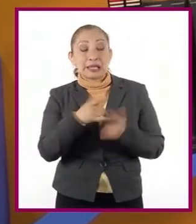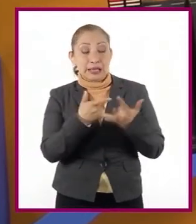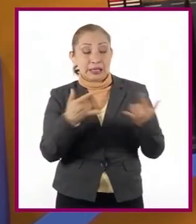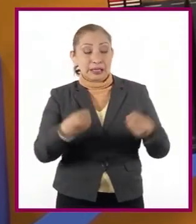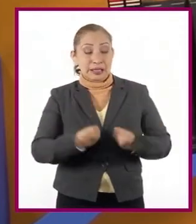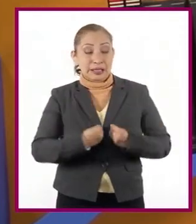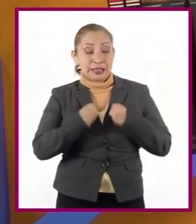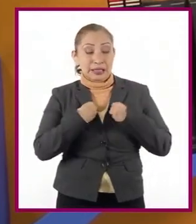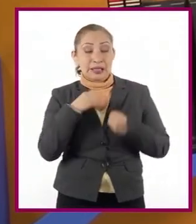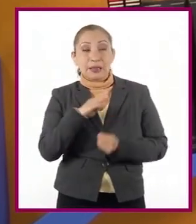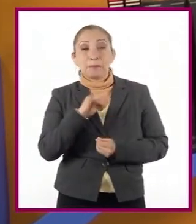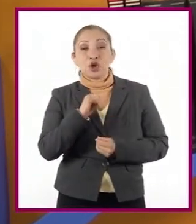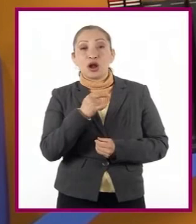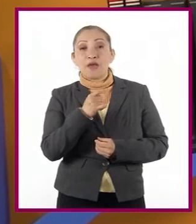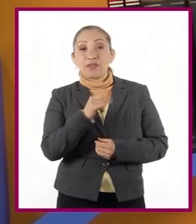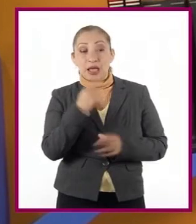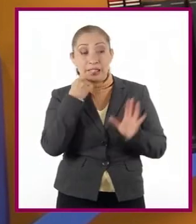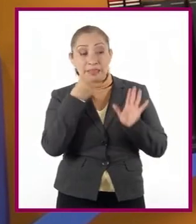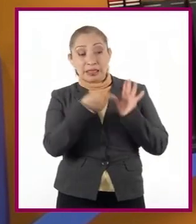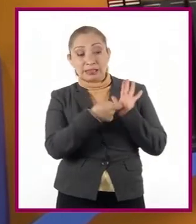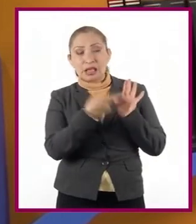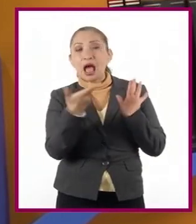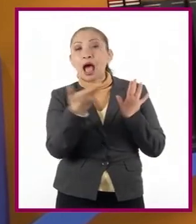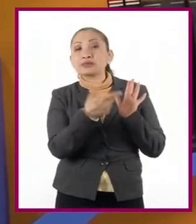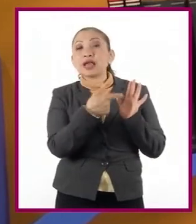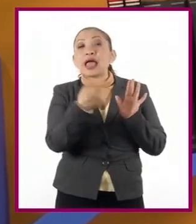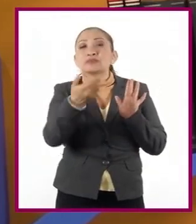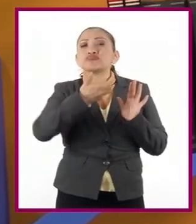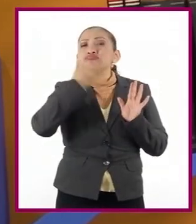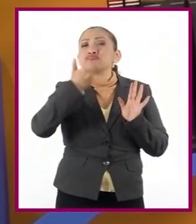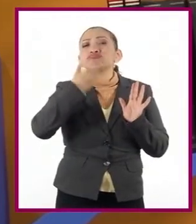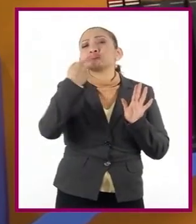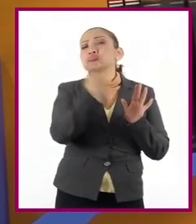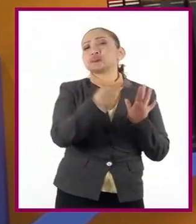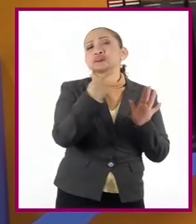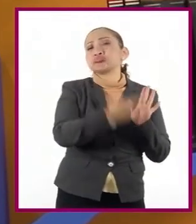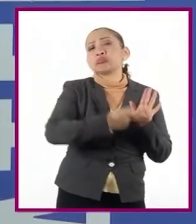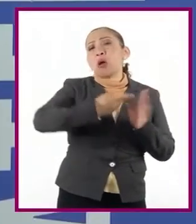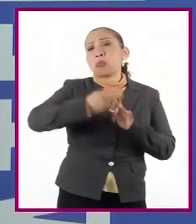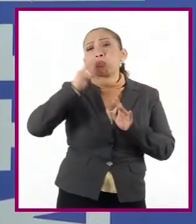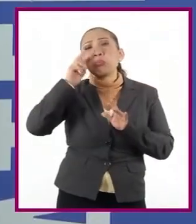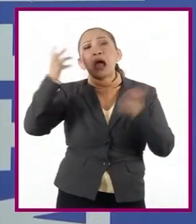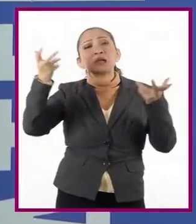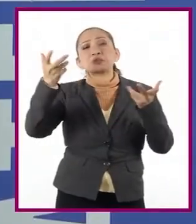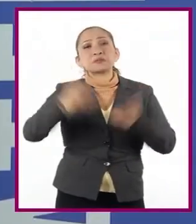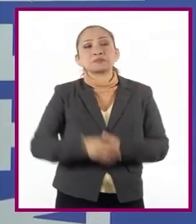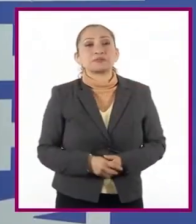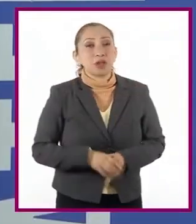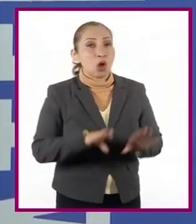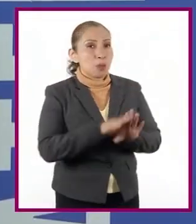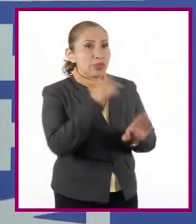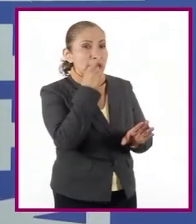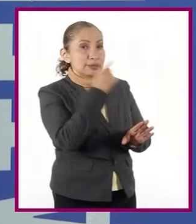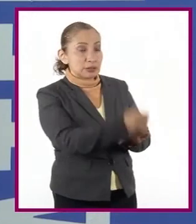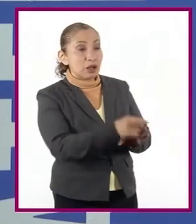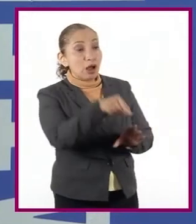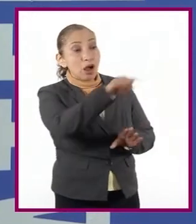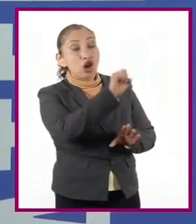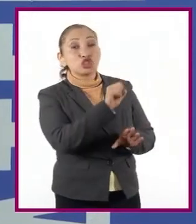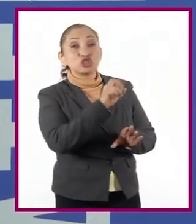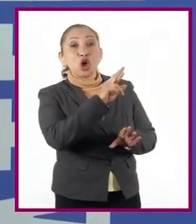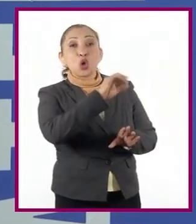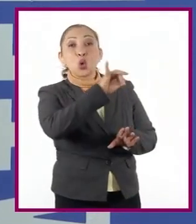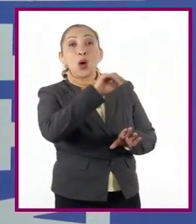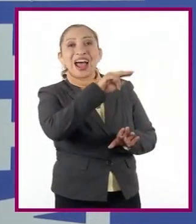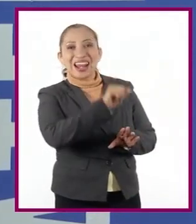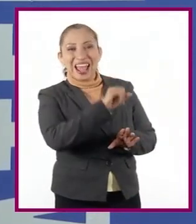se utilizan para enfatizar que la acción era habitual o reiterada. Como cuando decimos que Sor Juana Inés